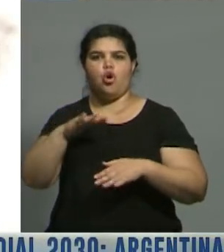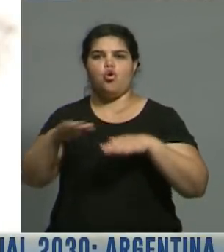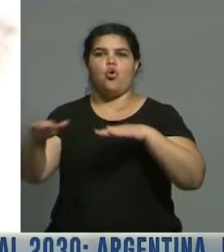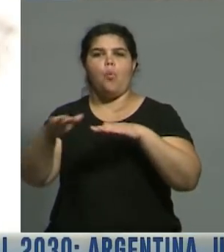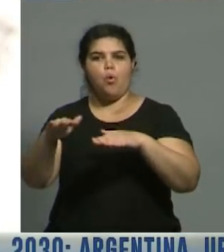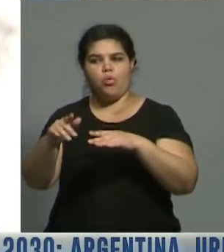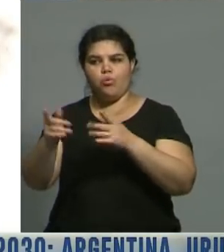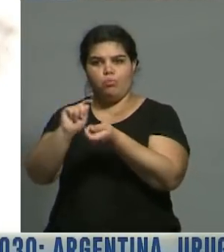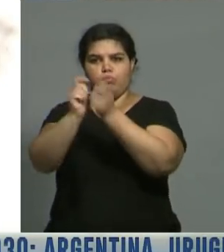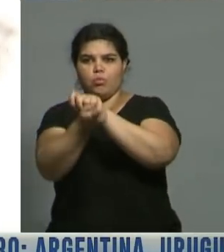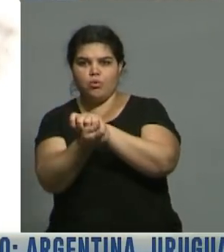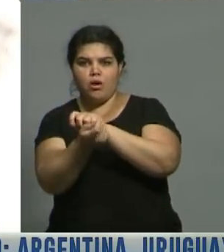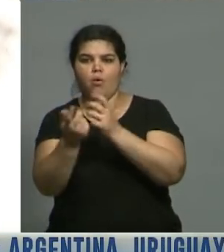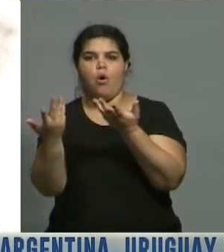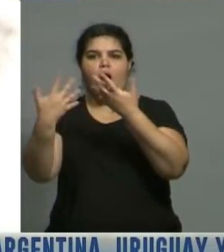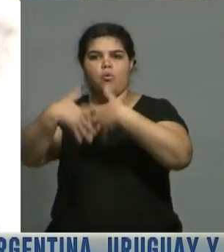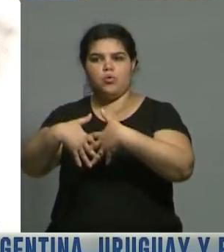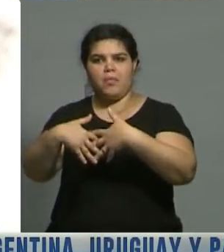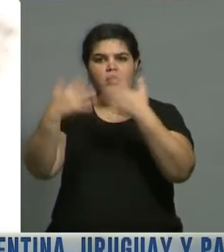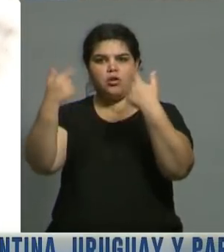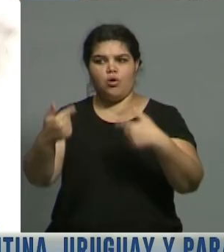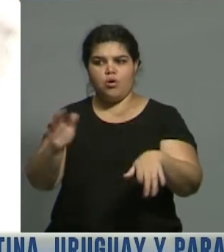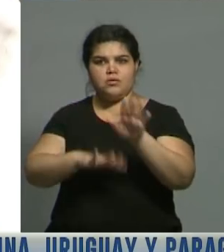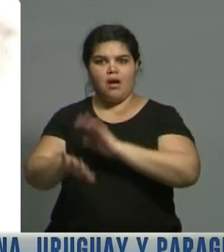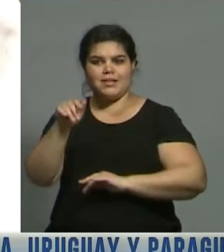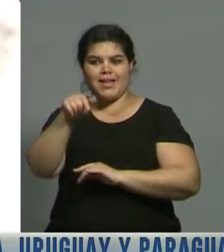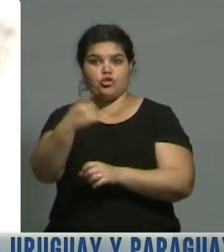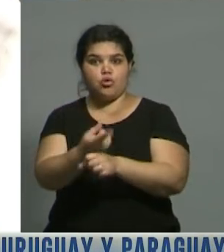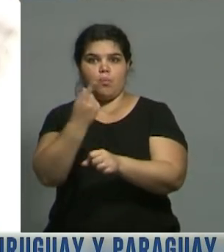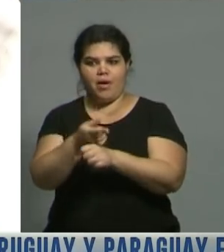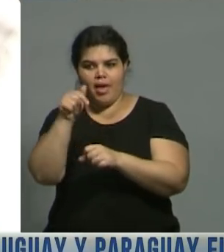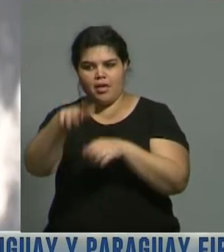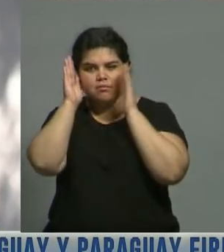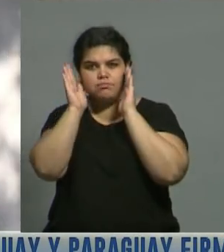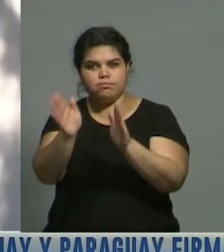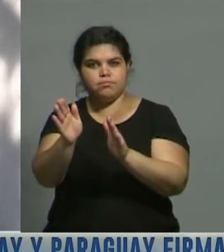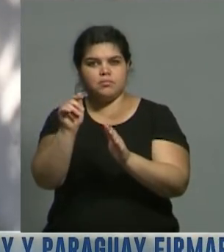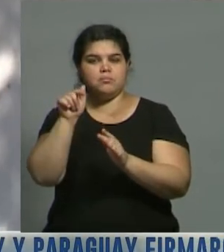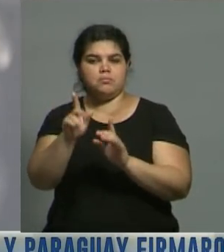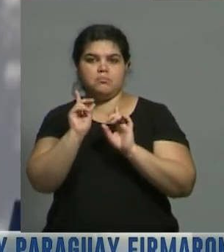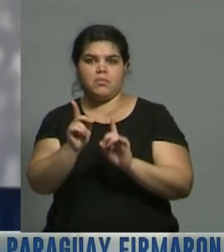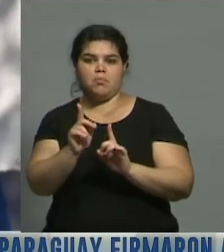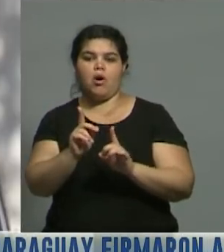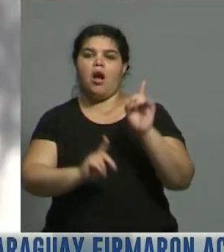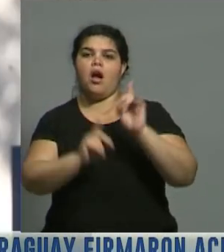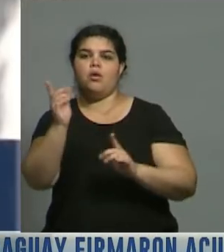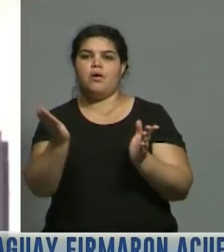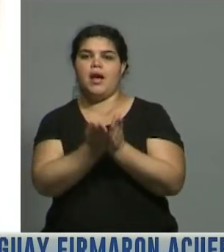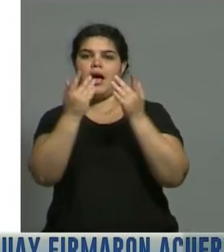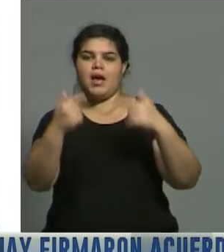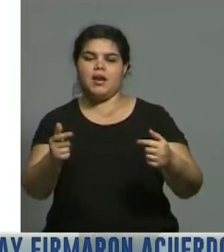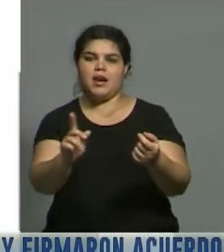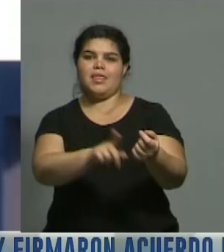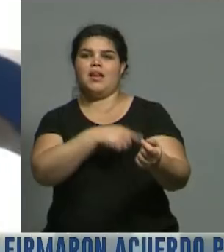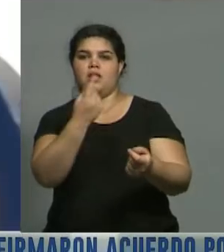robotización Claro. o la automatización de las tareas laborales. Probablemente lo que son las carreras más tradicionales quizás corran en